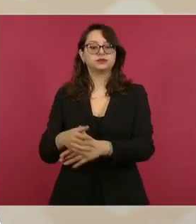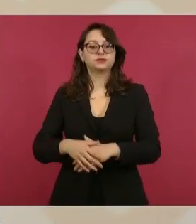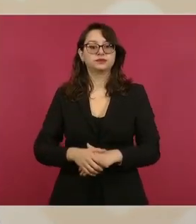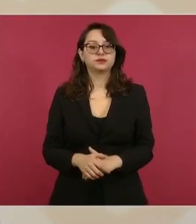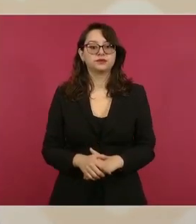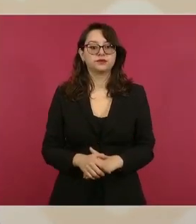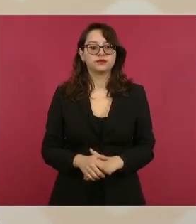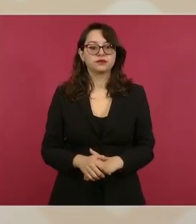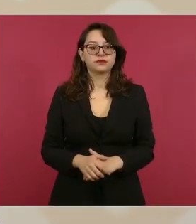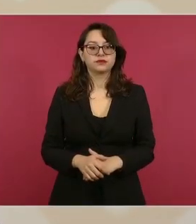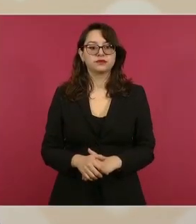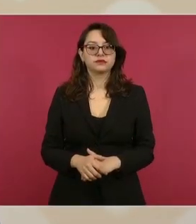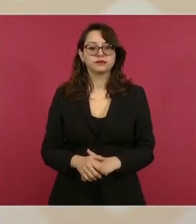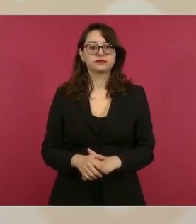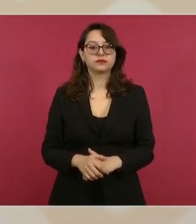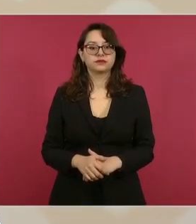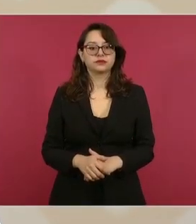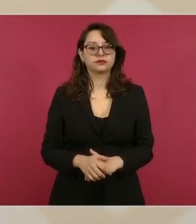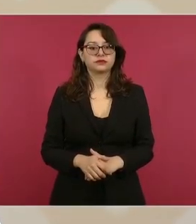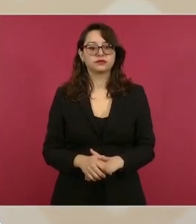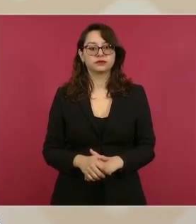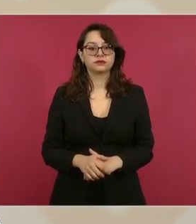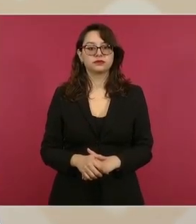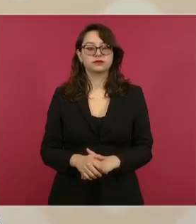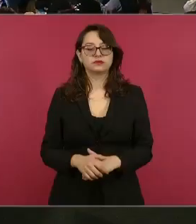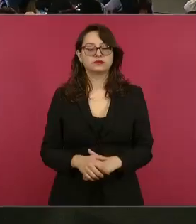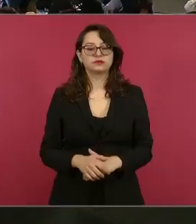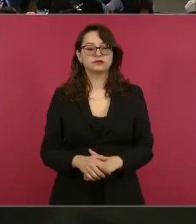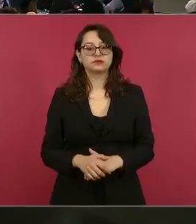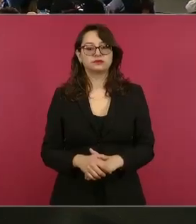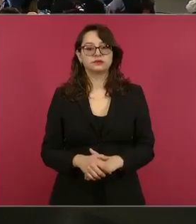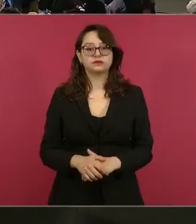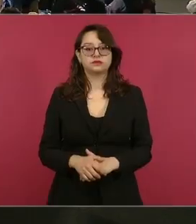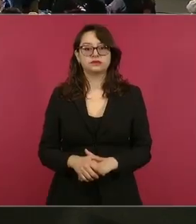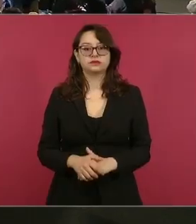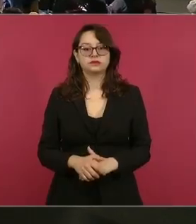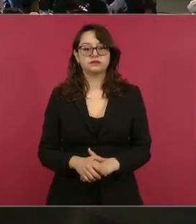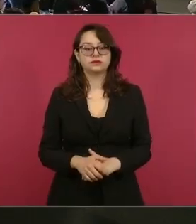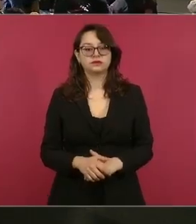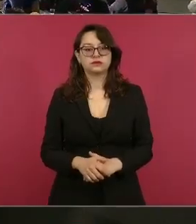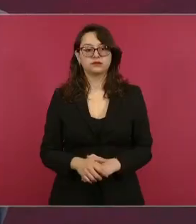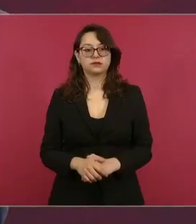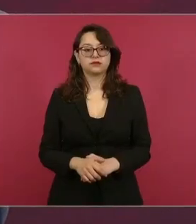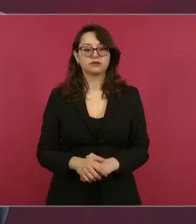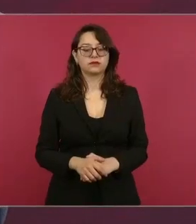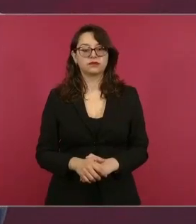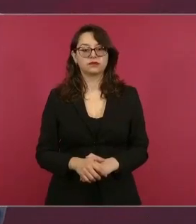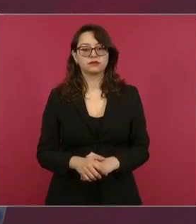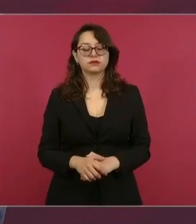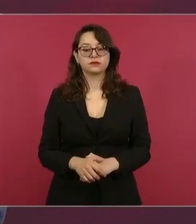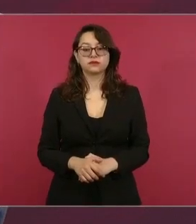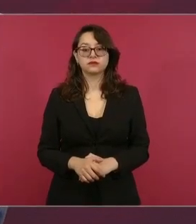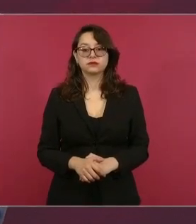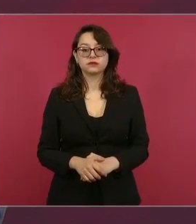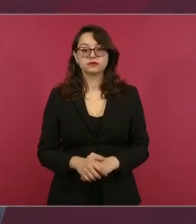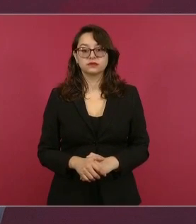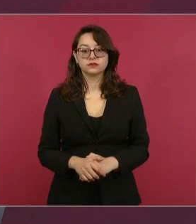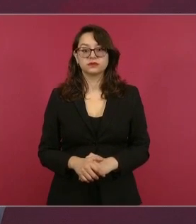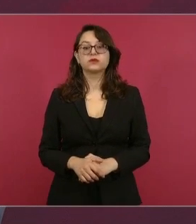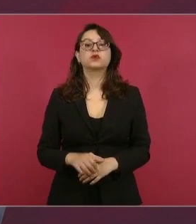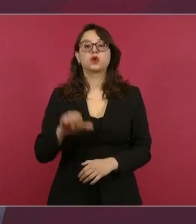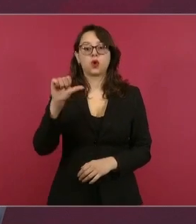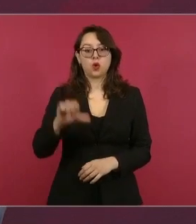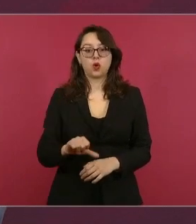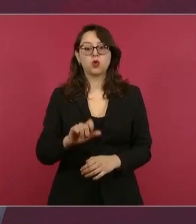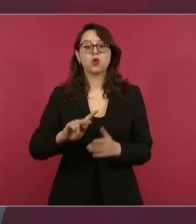y hoy también va de nuevo la